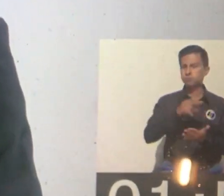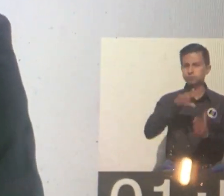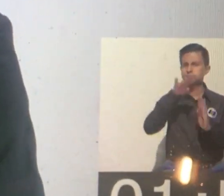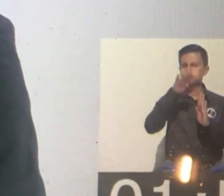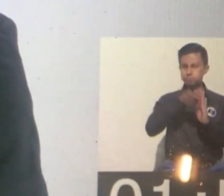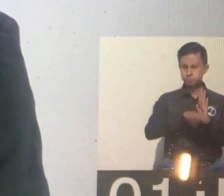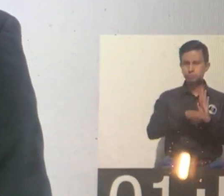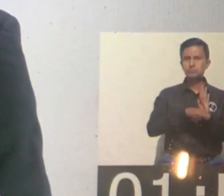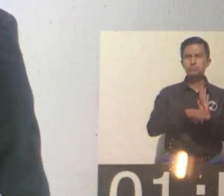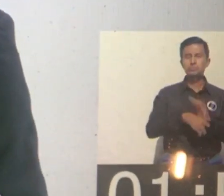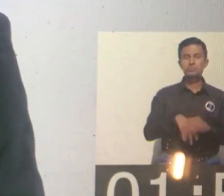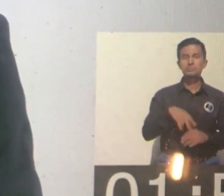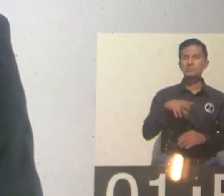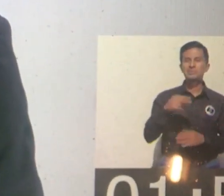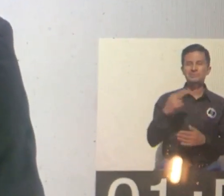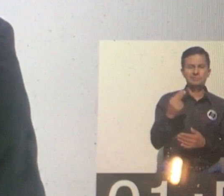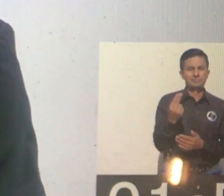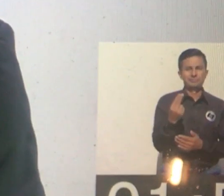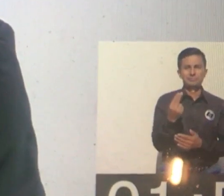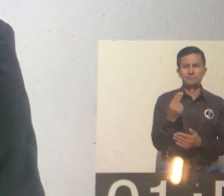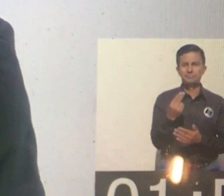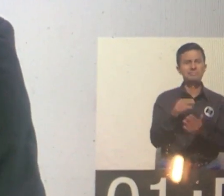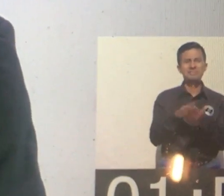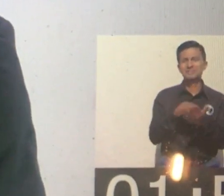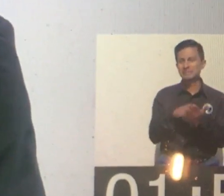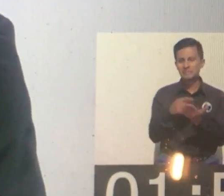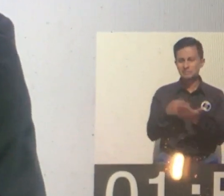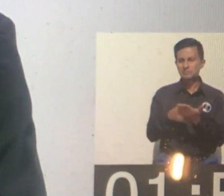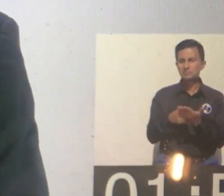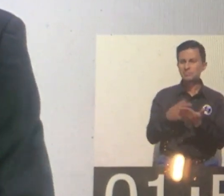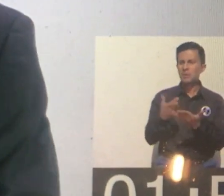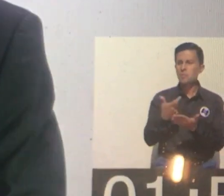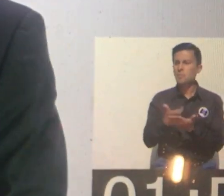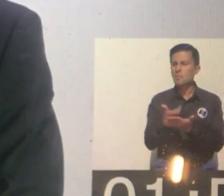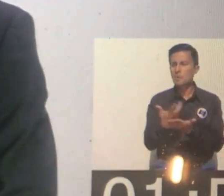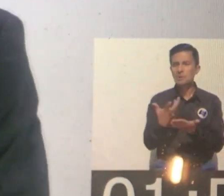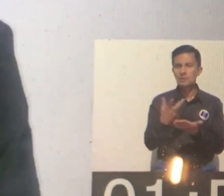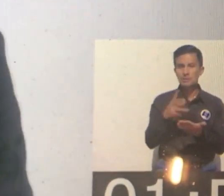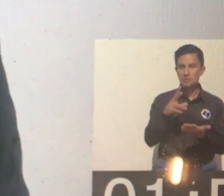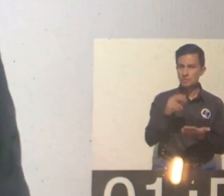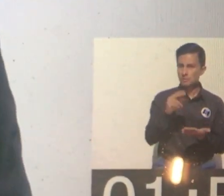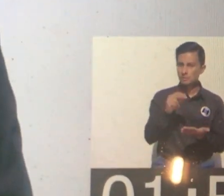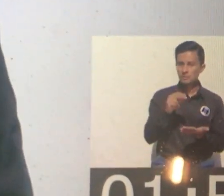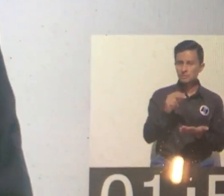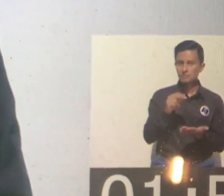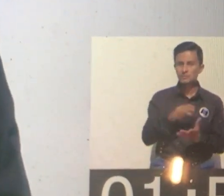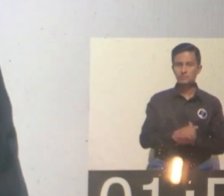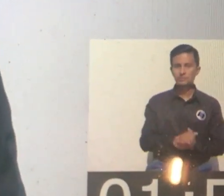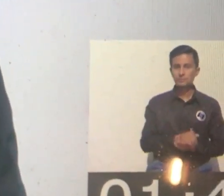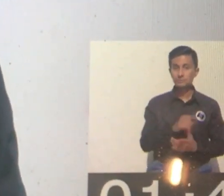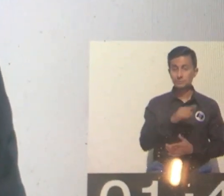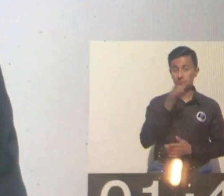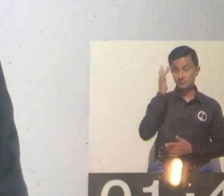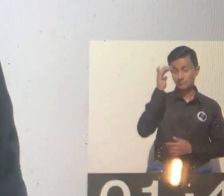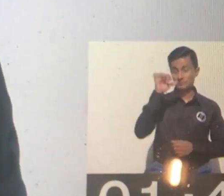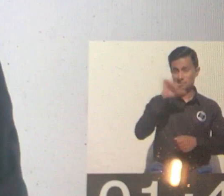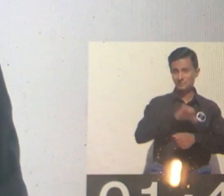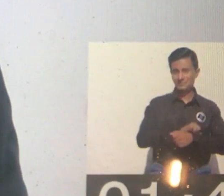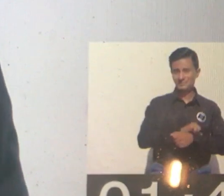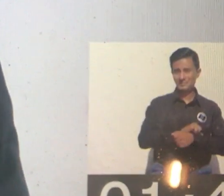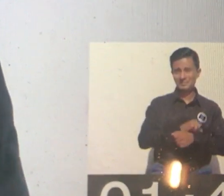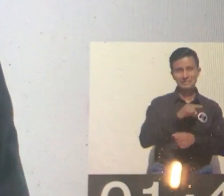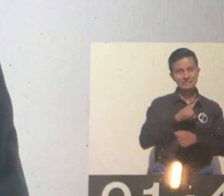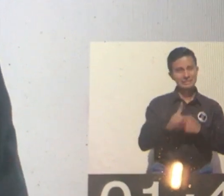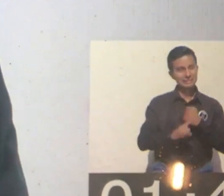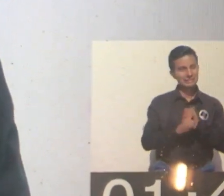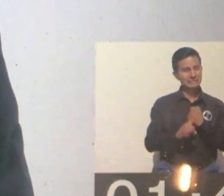que nos den un comprobante de ingresos el gran problema que tiene es a miguel de allende es el